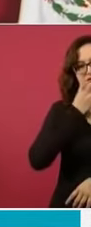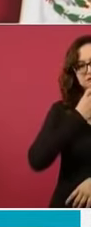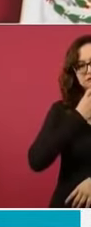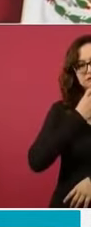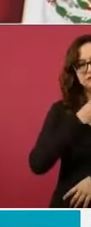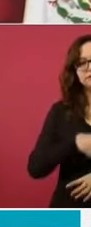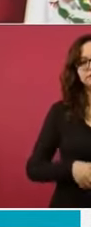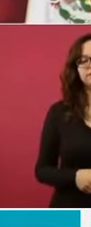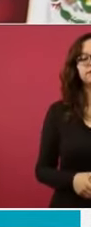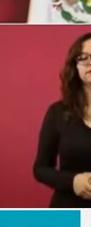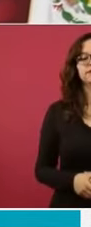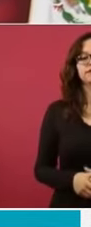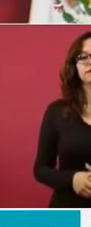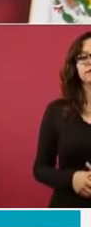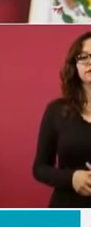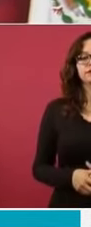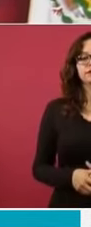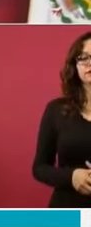está ya